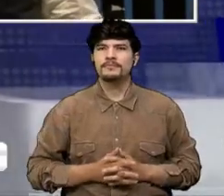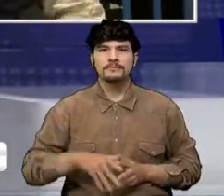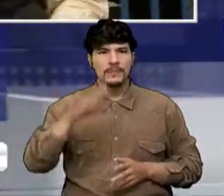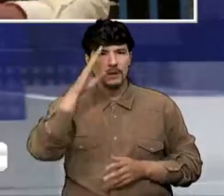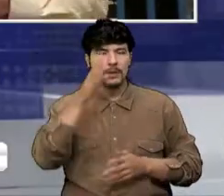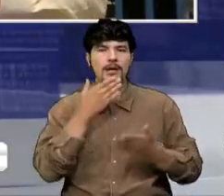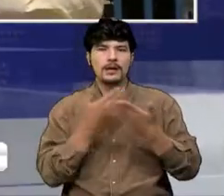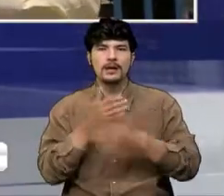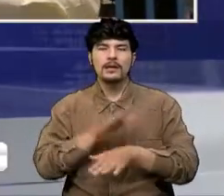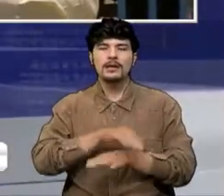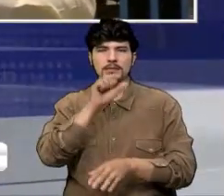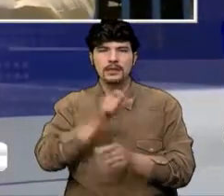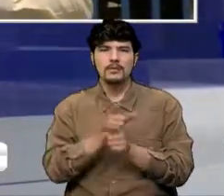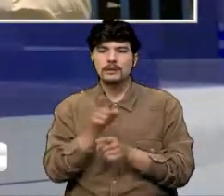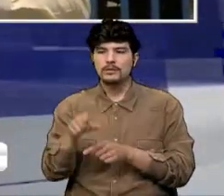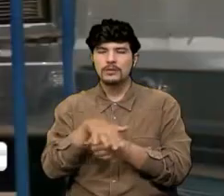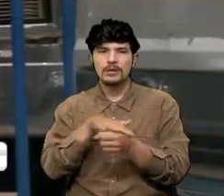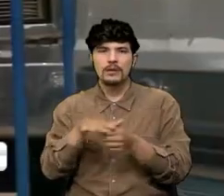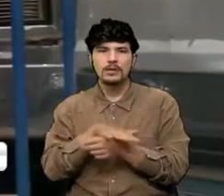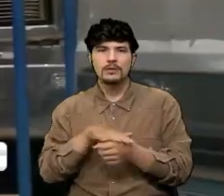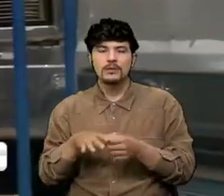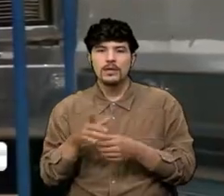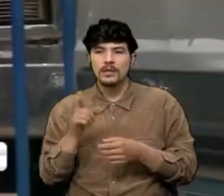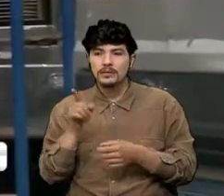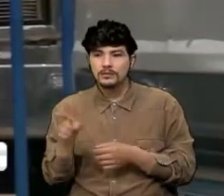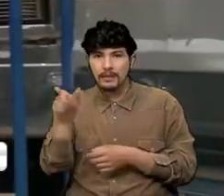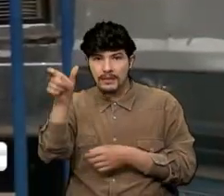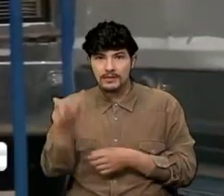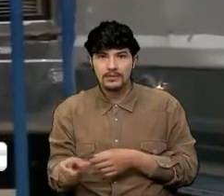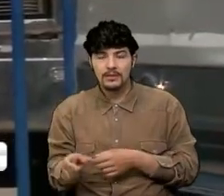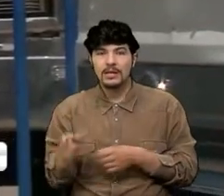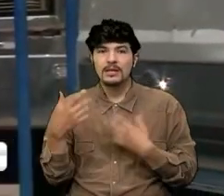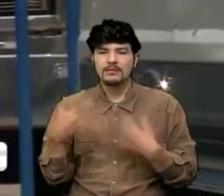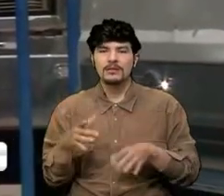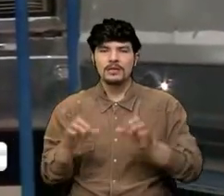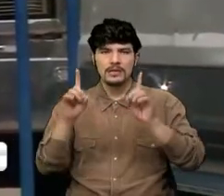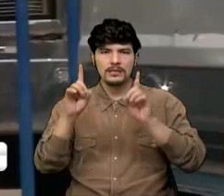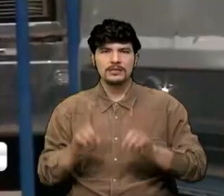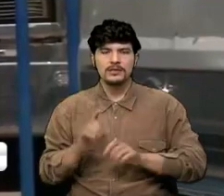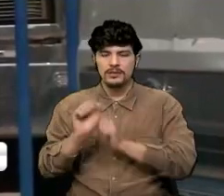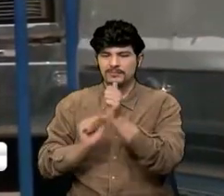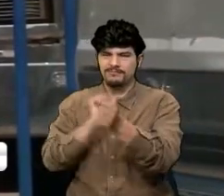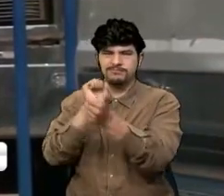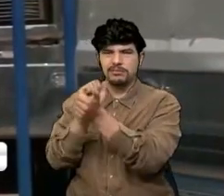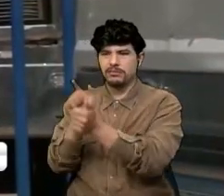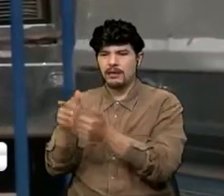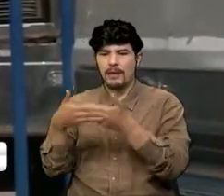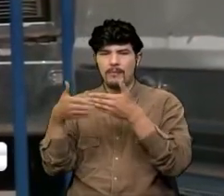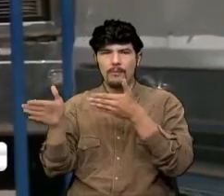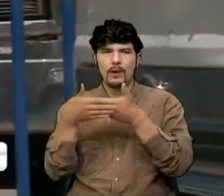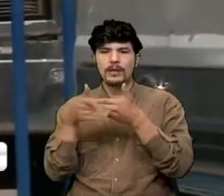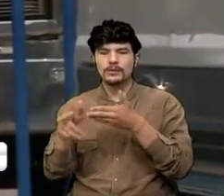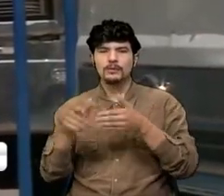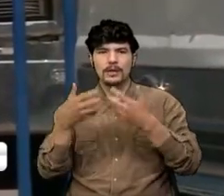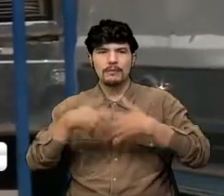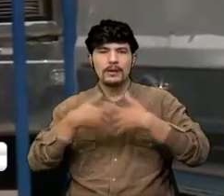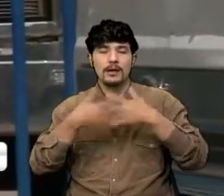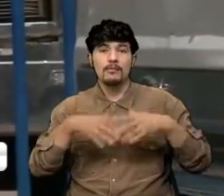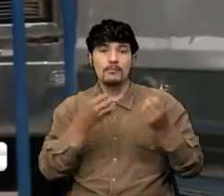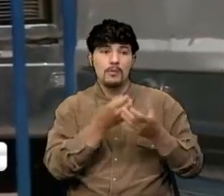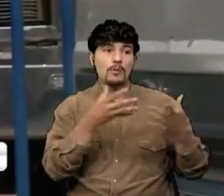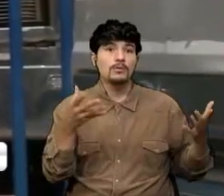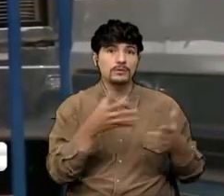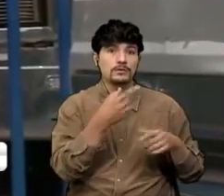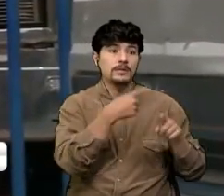Buenas tardes. Pues esa situación no solamente la vive el funcionario que decidió amarrarse a las puertas de su empresa, sino muchos